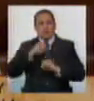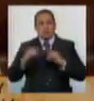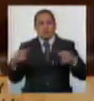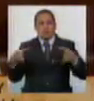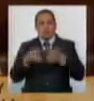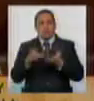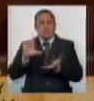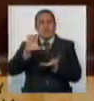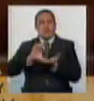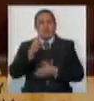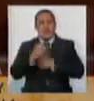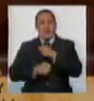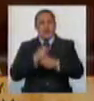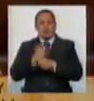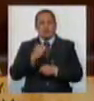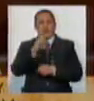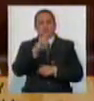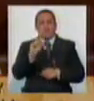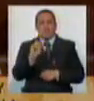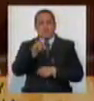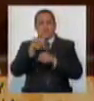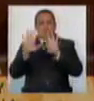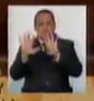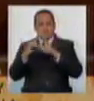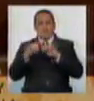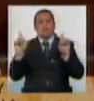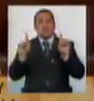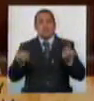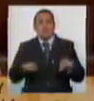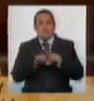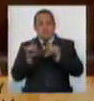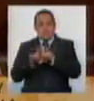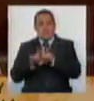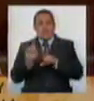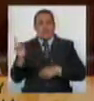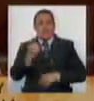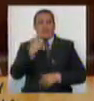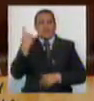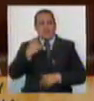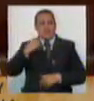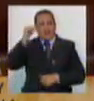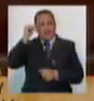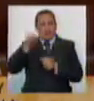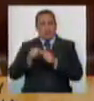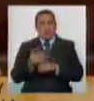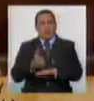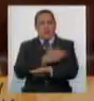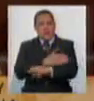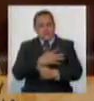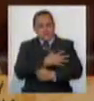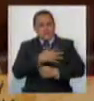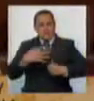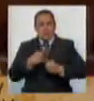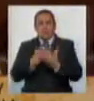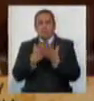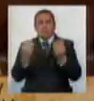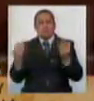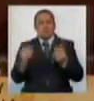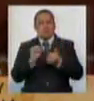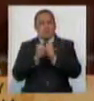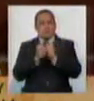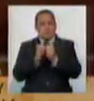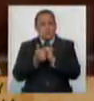Panamericanos en Lima en el año 2019, sino, sobre todo, en homenaje al esfuerzo y al triunfo de todos nuestros